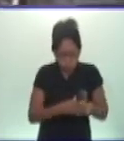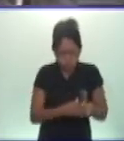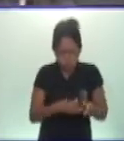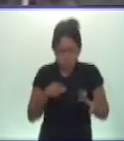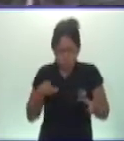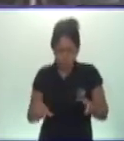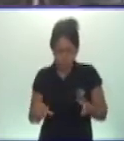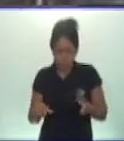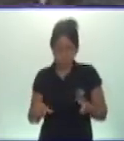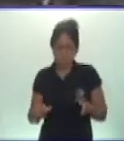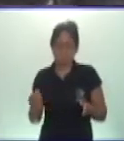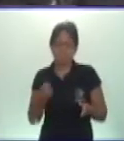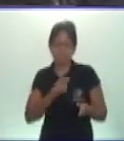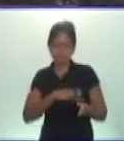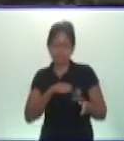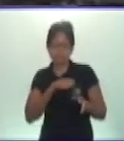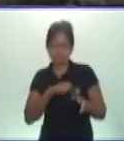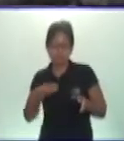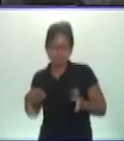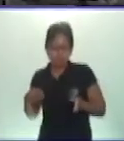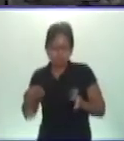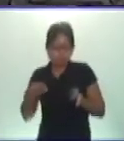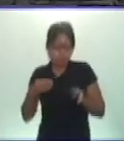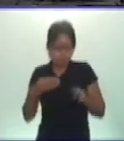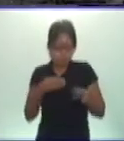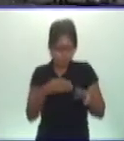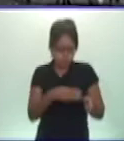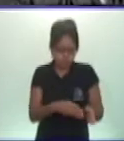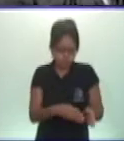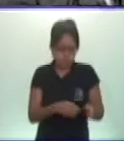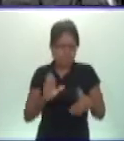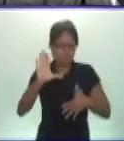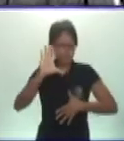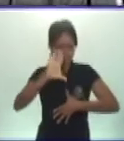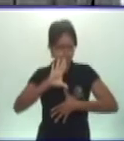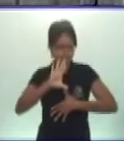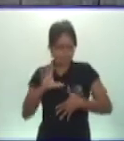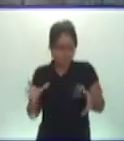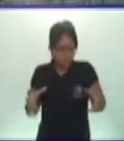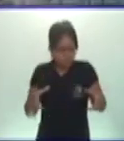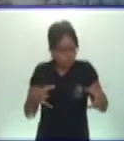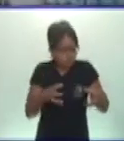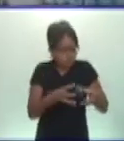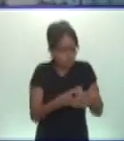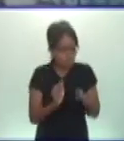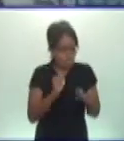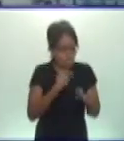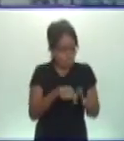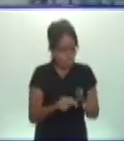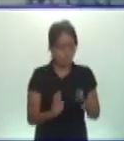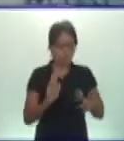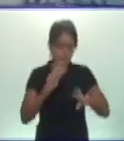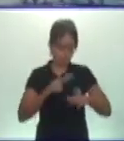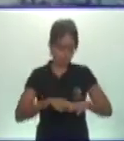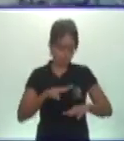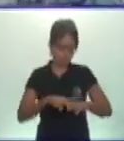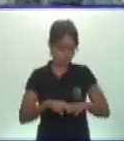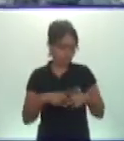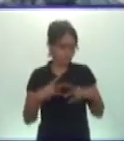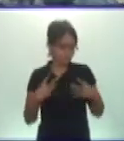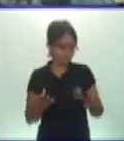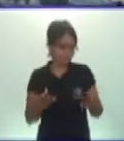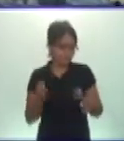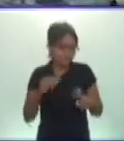América o que iban de América hacia España, concentrados en La Habana por las buenas condiciones de bahía de